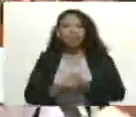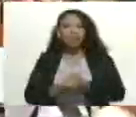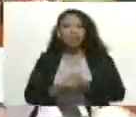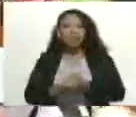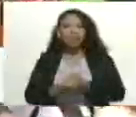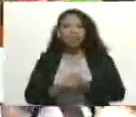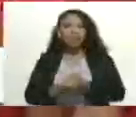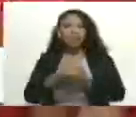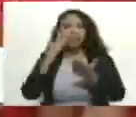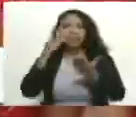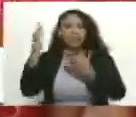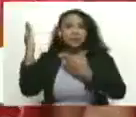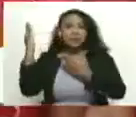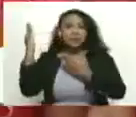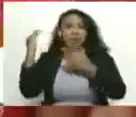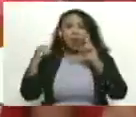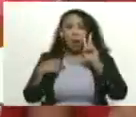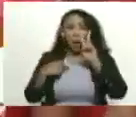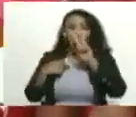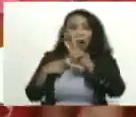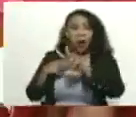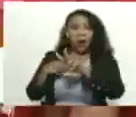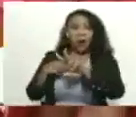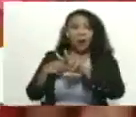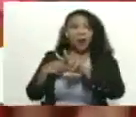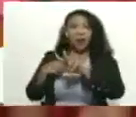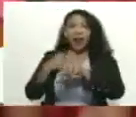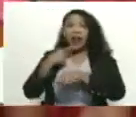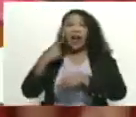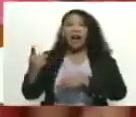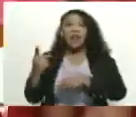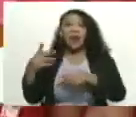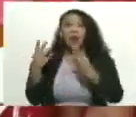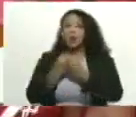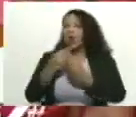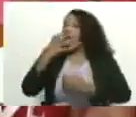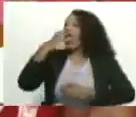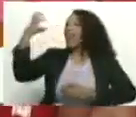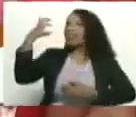¡Ey! Yo vi una que le dijo al compañero que tiene al lado, grita.